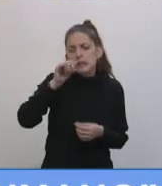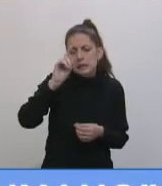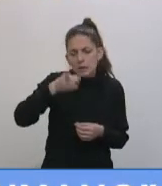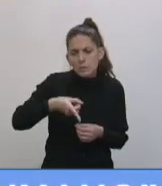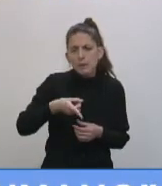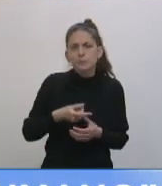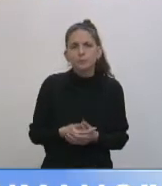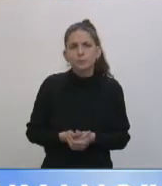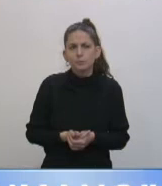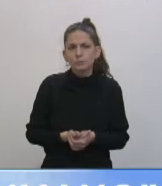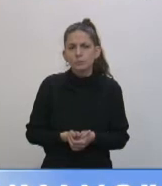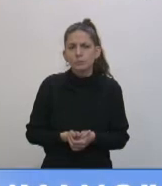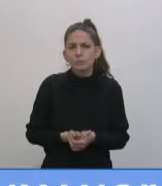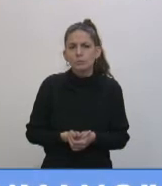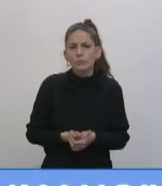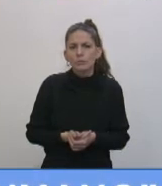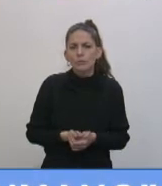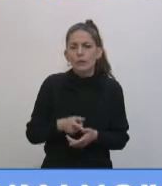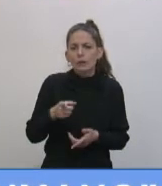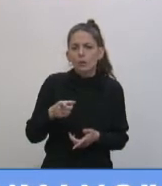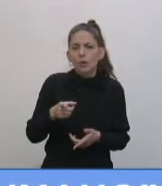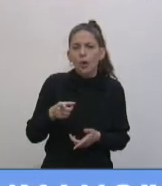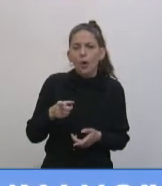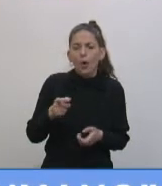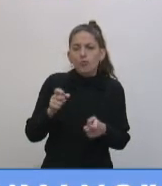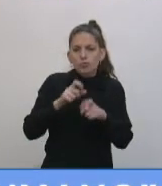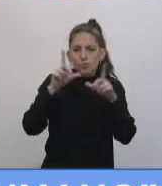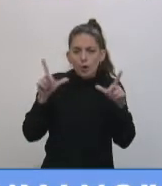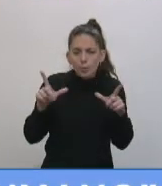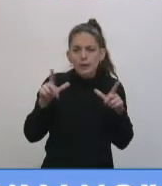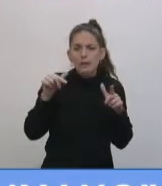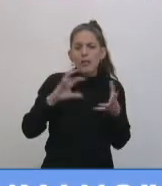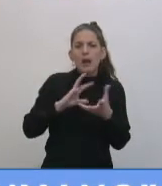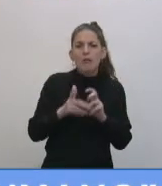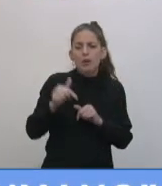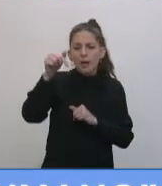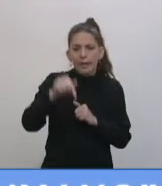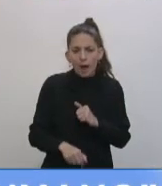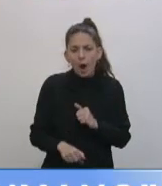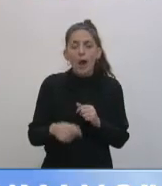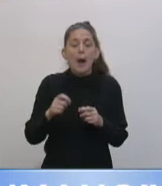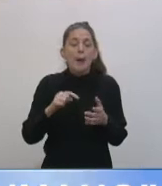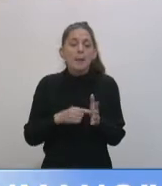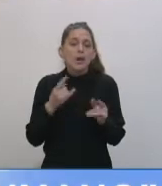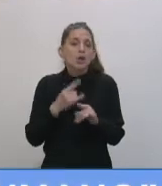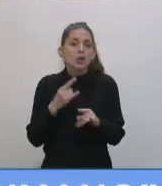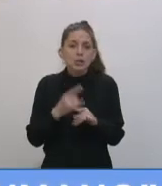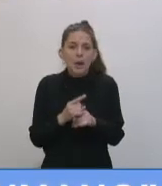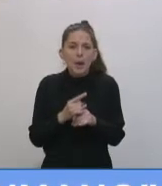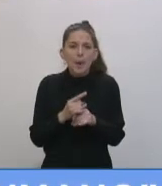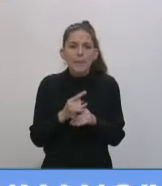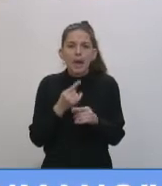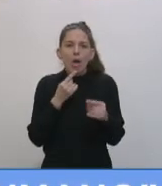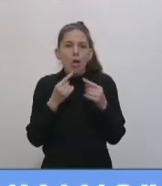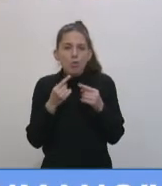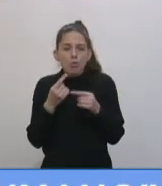suena como muy novedoso, como muy actual, pero siempre está, se daba la especulación